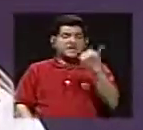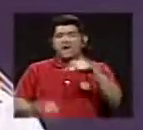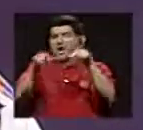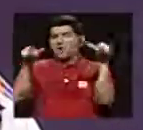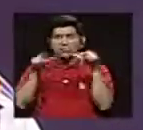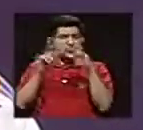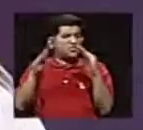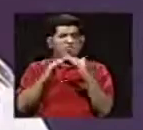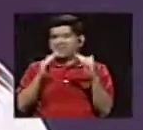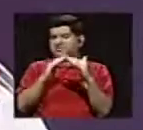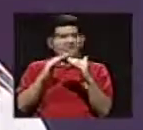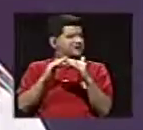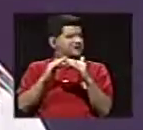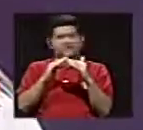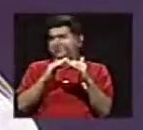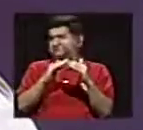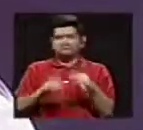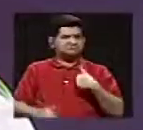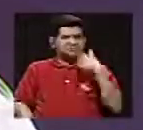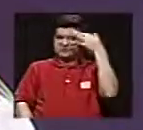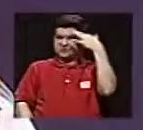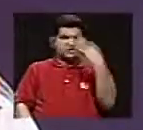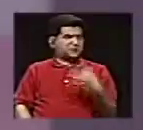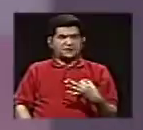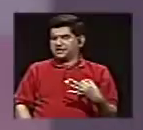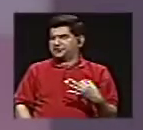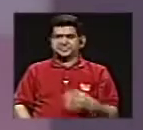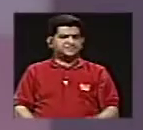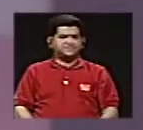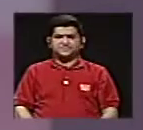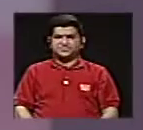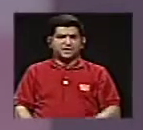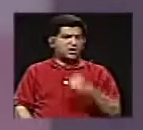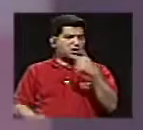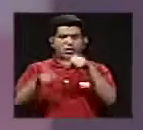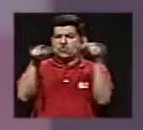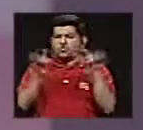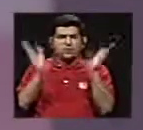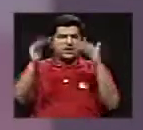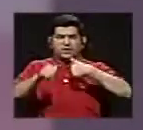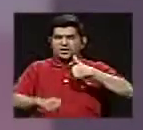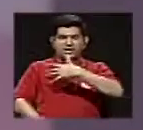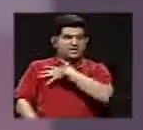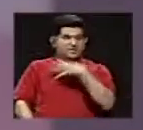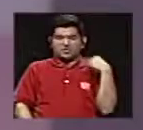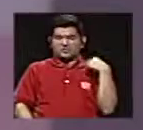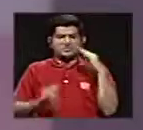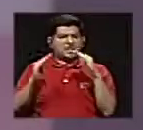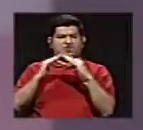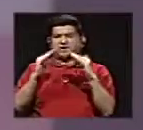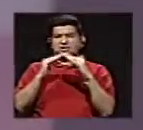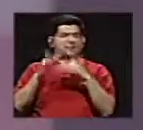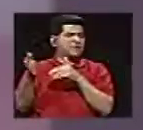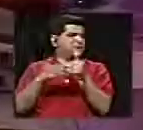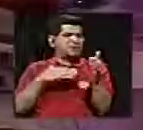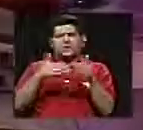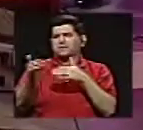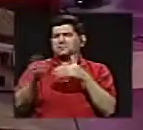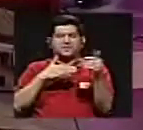lugar, no lo veo y no creo que hay otro lugar que me gustaría ir a vivir, por más